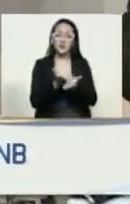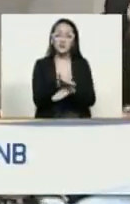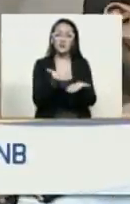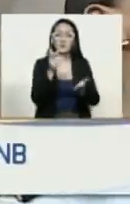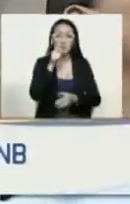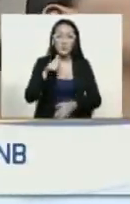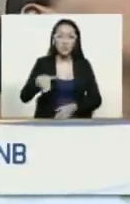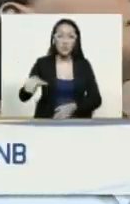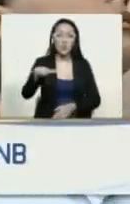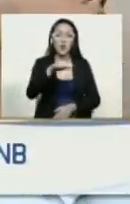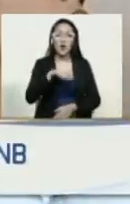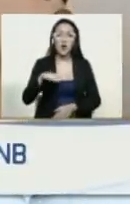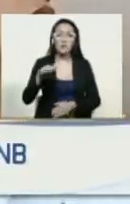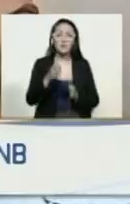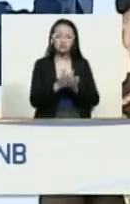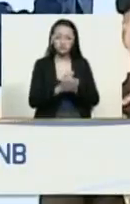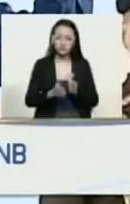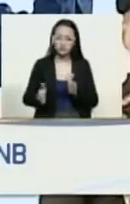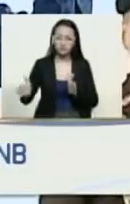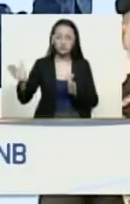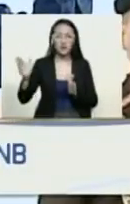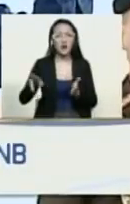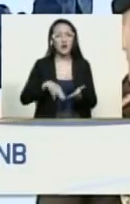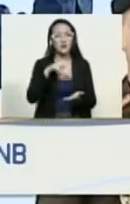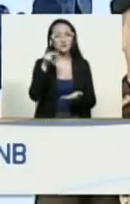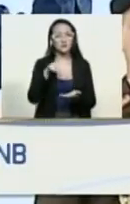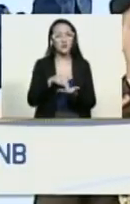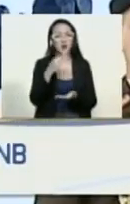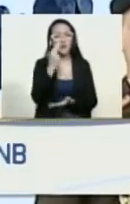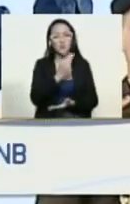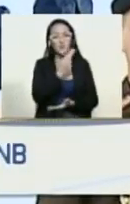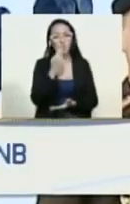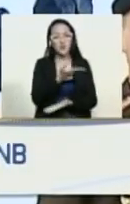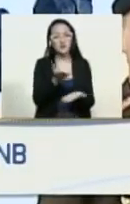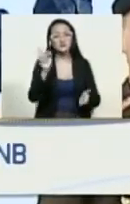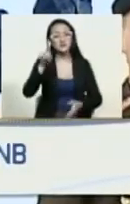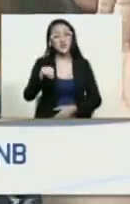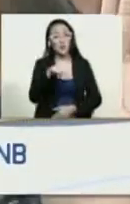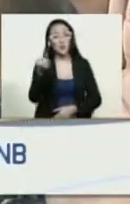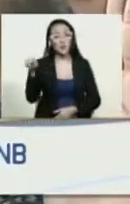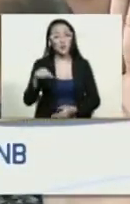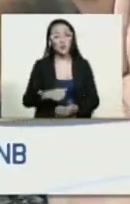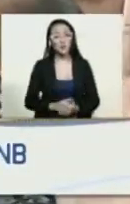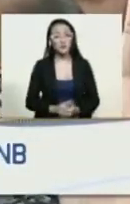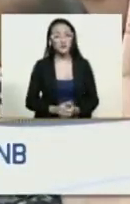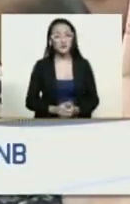nuestro pueblo a lo largo y ancho del territorio nacional. ¿Lo juran ustedes? ¡Sí, lo